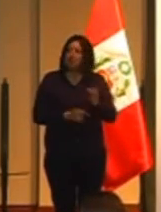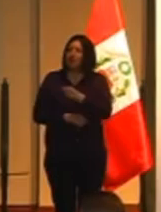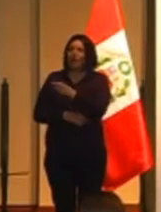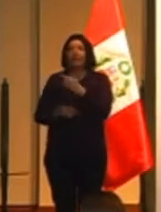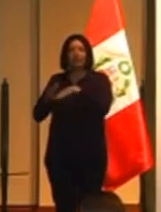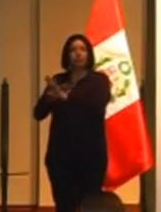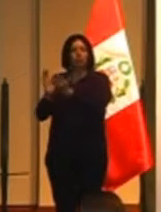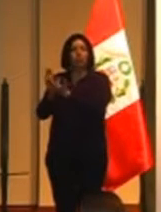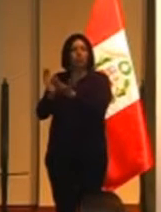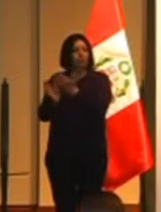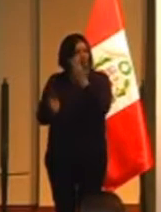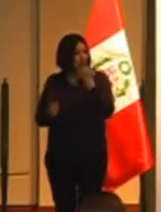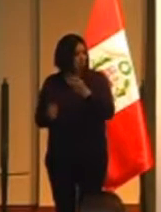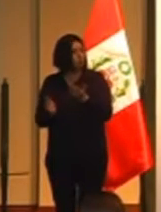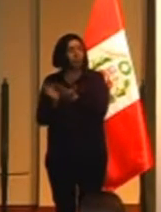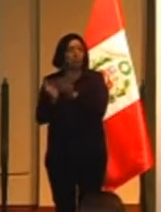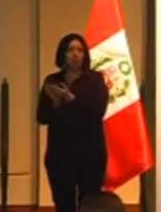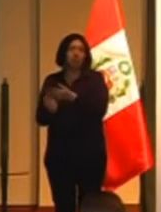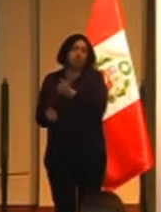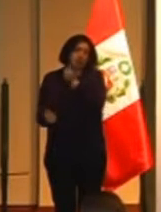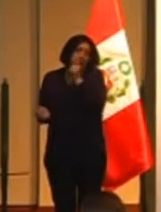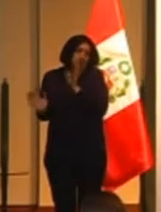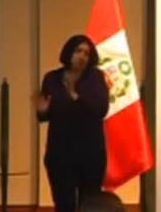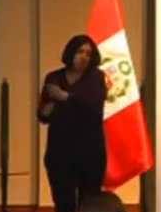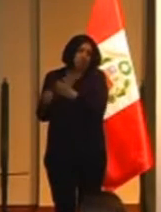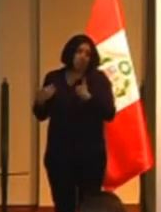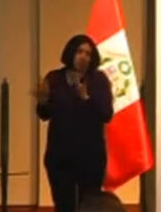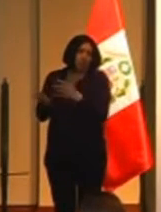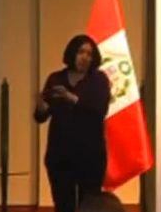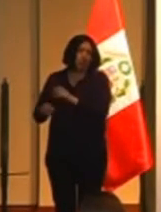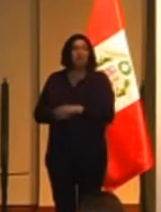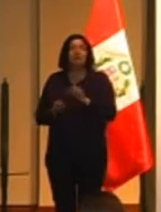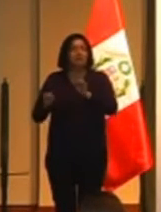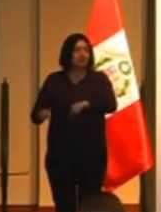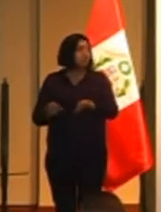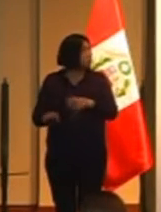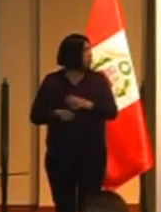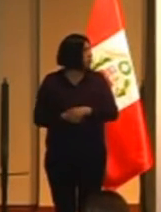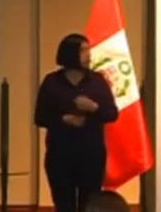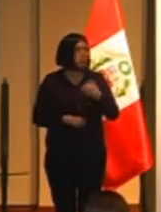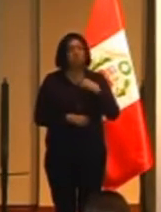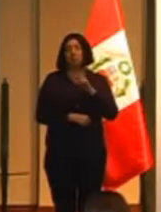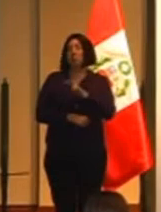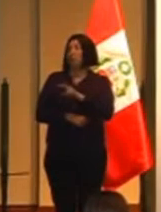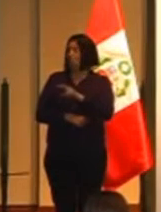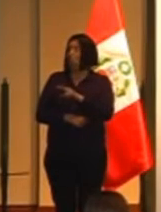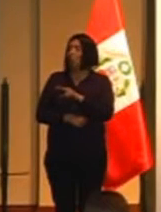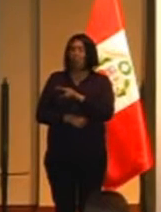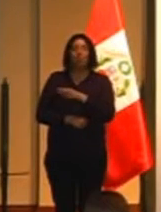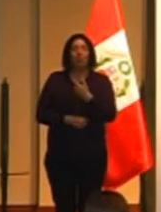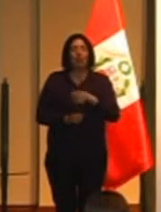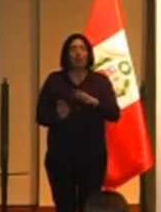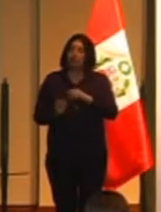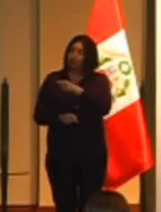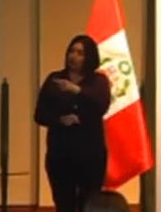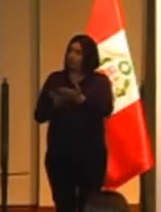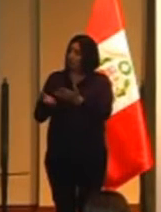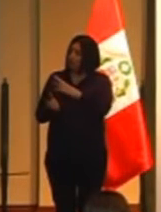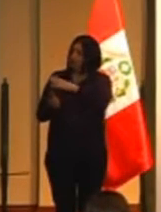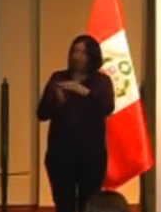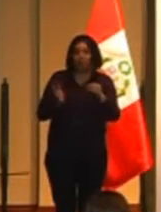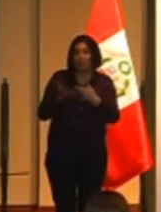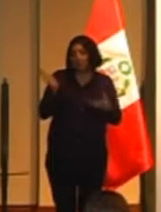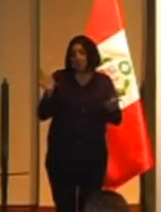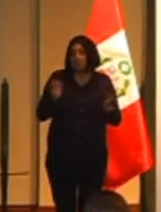en su colegio, un colegio particular, que tienen la capacidad. Y lo hicieron, y la verdad que yo veía cosas que pueden ser hasta copiadas de lo que nosotros hemos